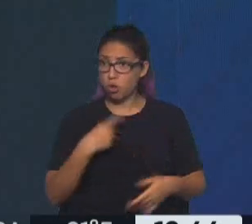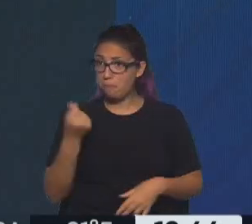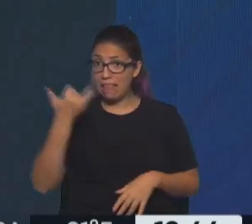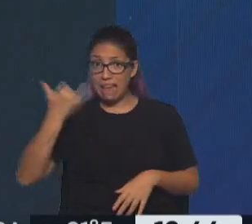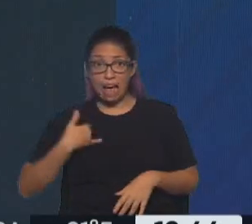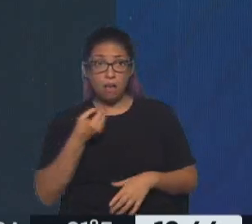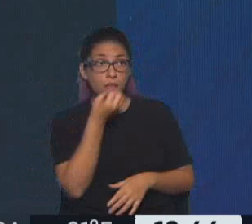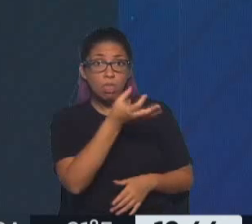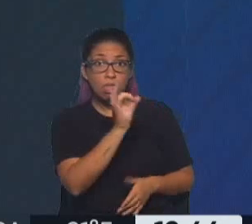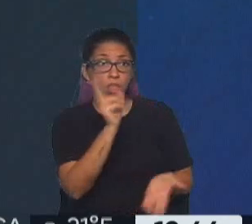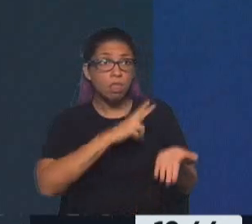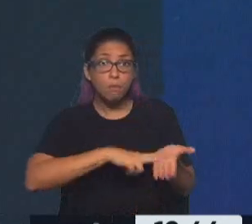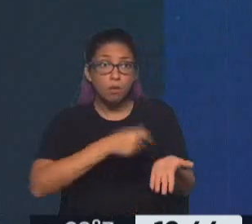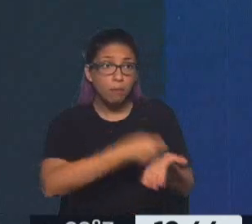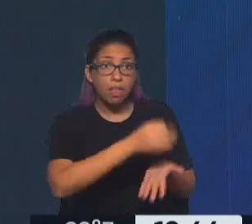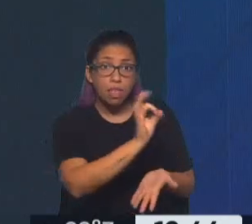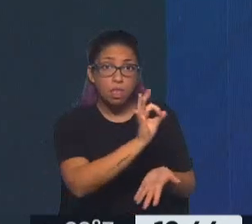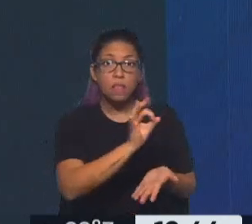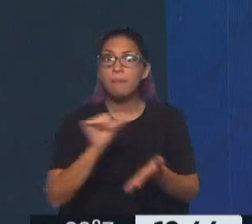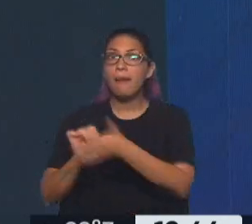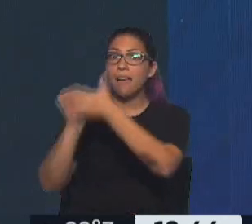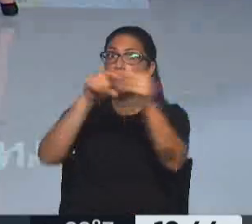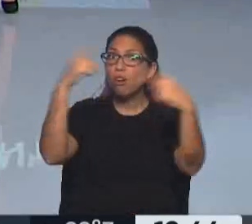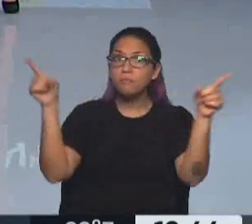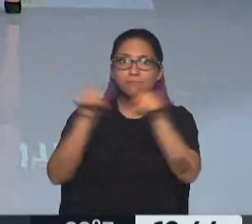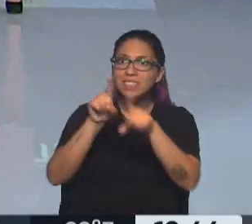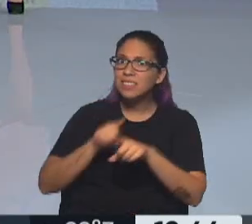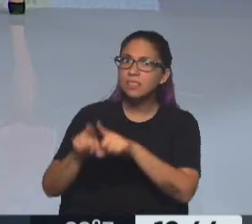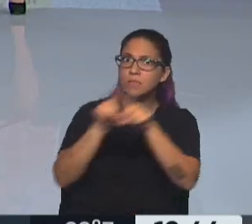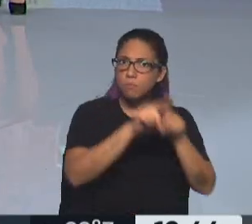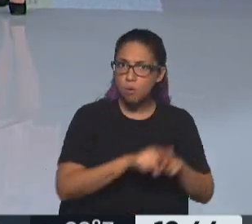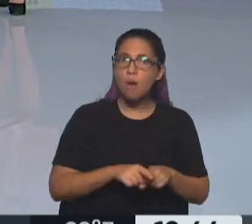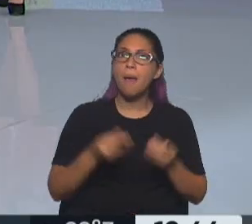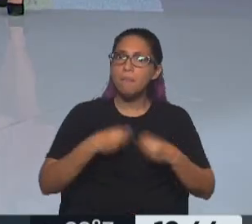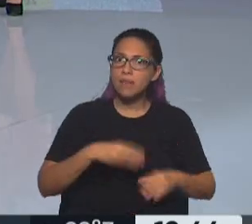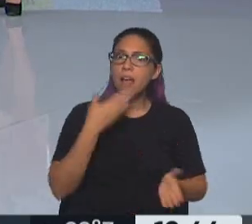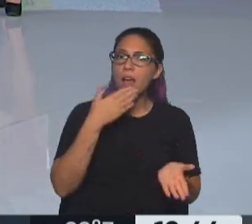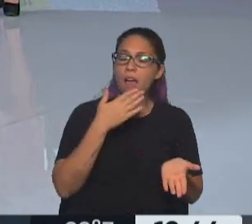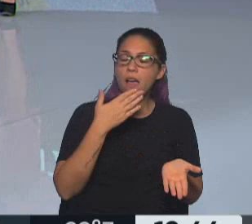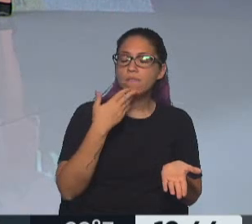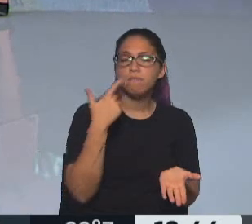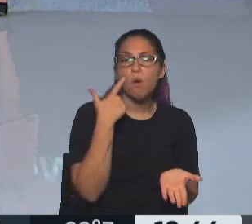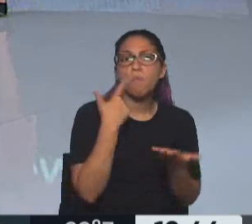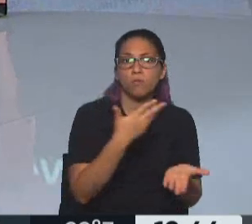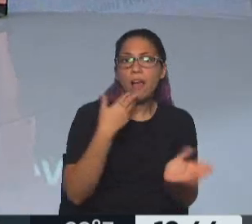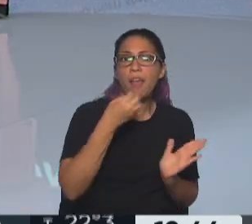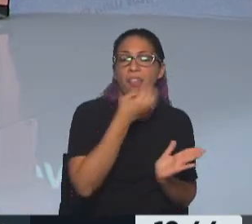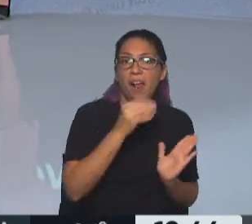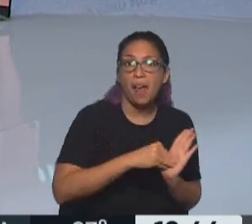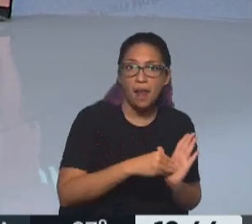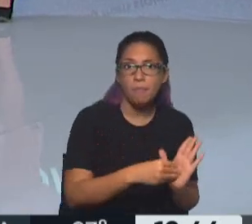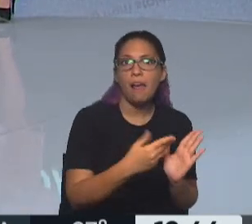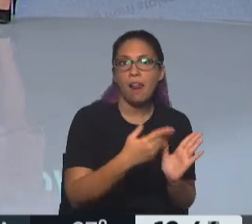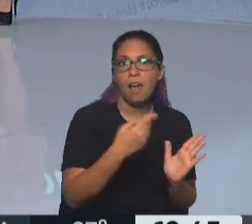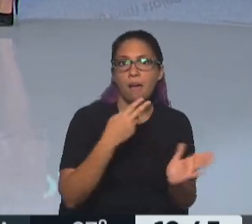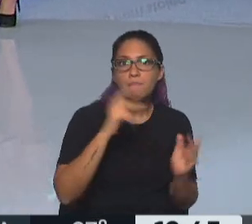declaré. Todos los países del mundo están haciendo lo mismo. Y avancemos con más datos porque no quiero dejar de contar estas perlitas.